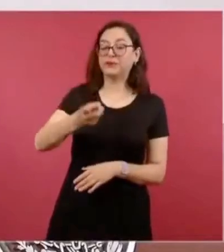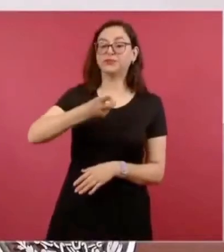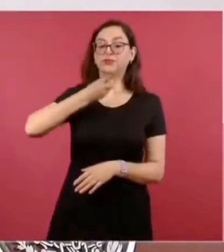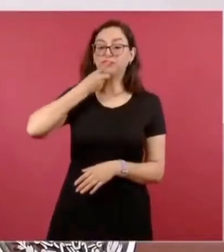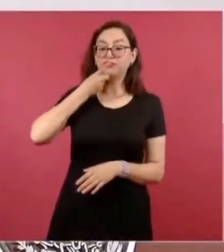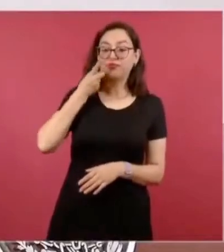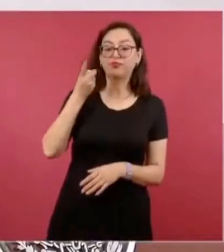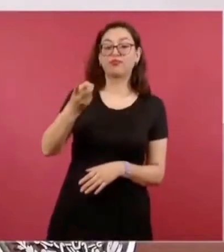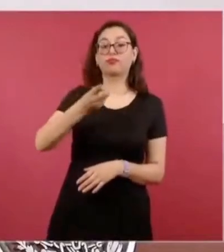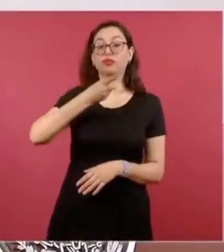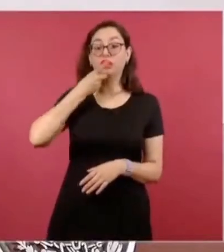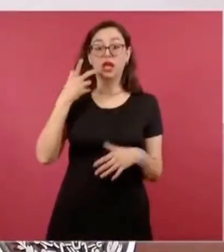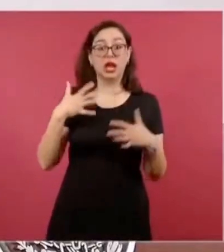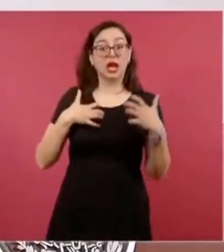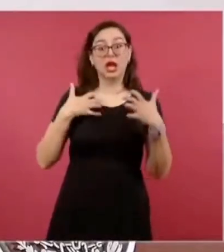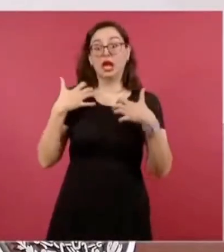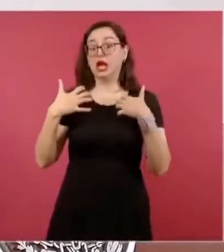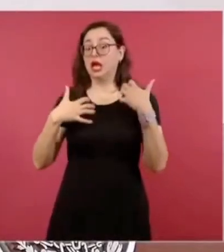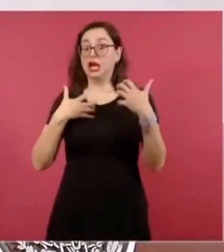de la violencia.